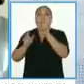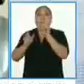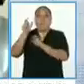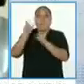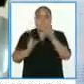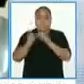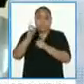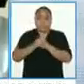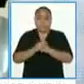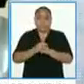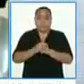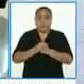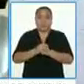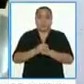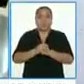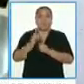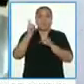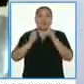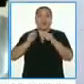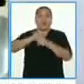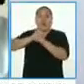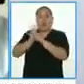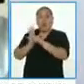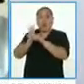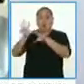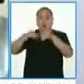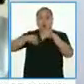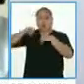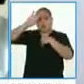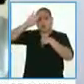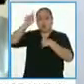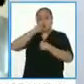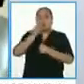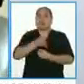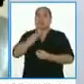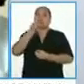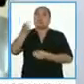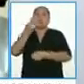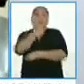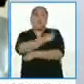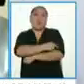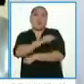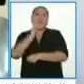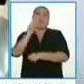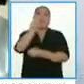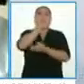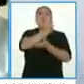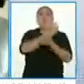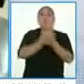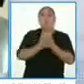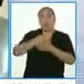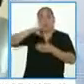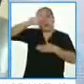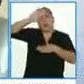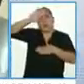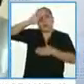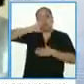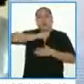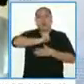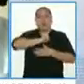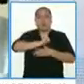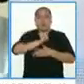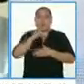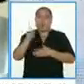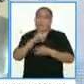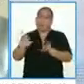personas en condiciones con COVID ya detectado no están acudiendo a los centros de salud en la primera etapa de los síntomas, sino cuando ya tienen síntomas